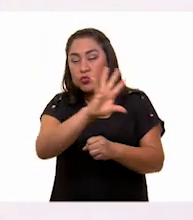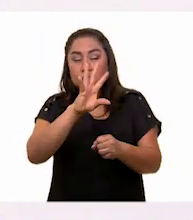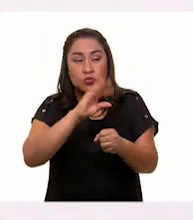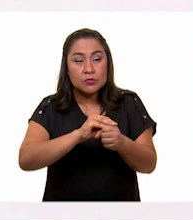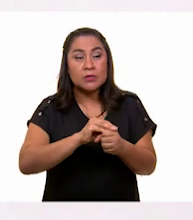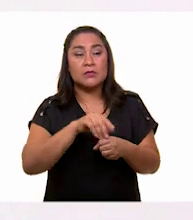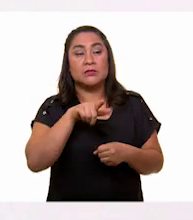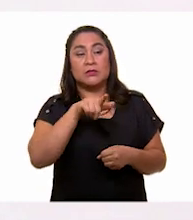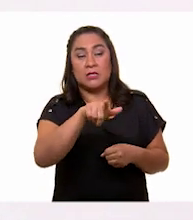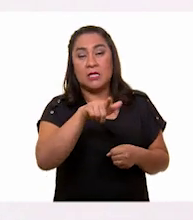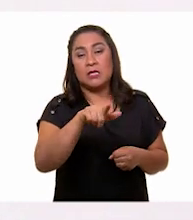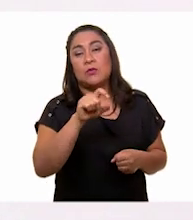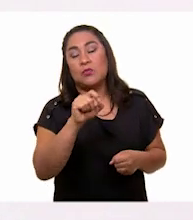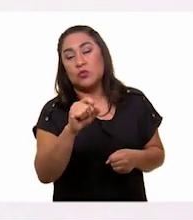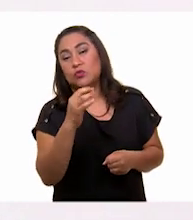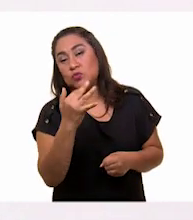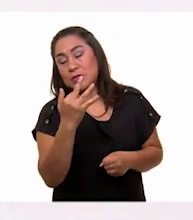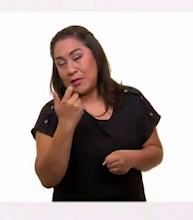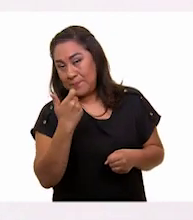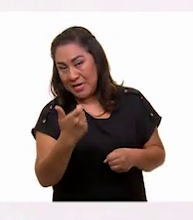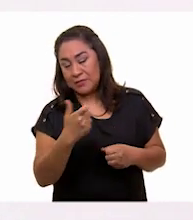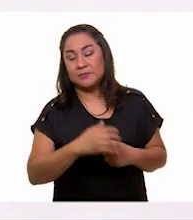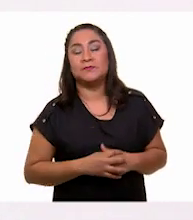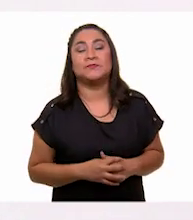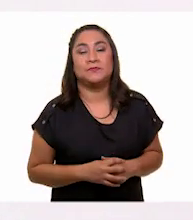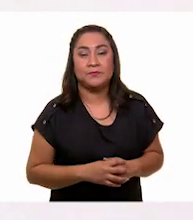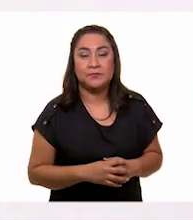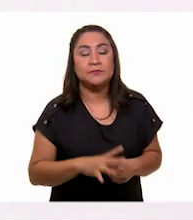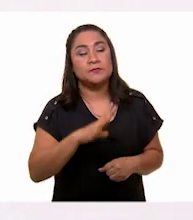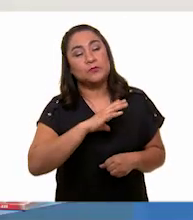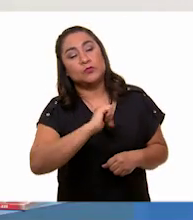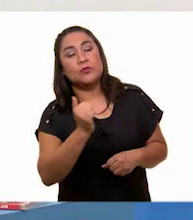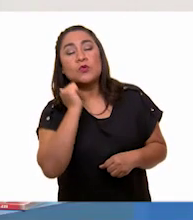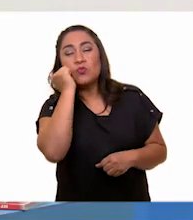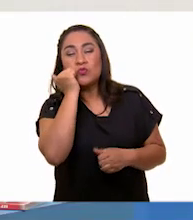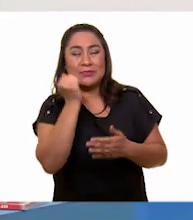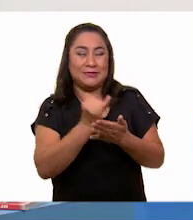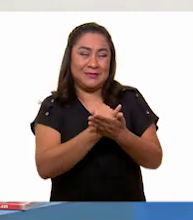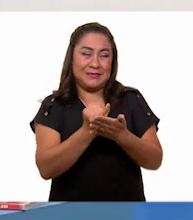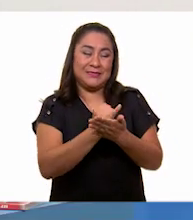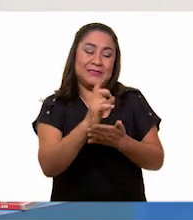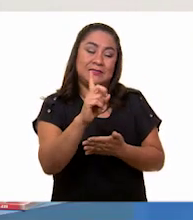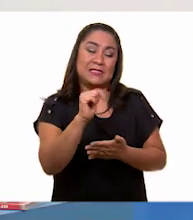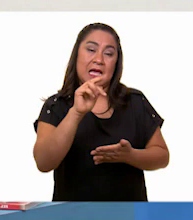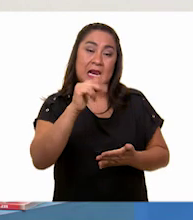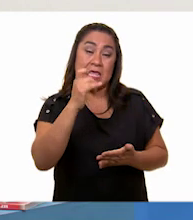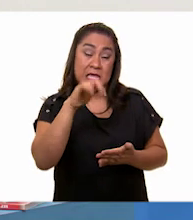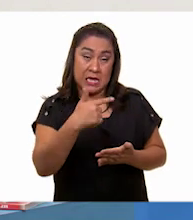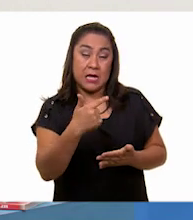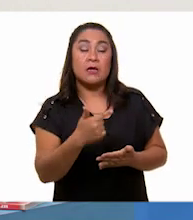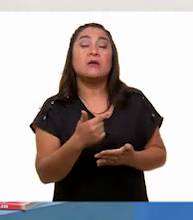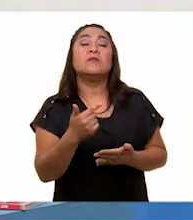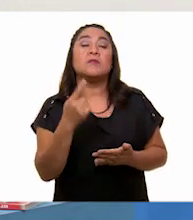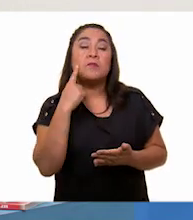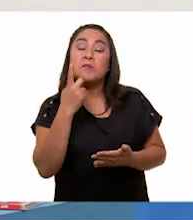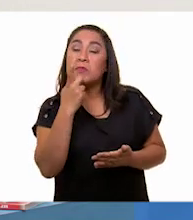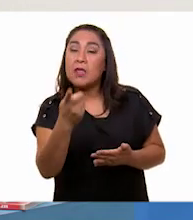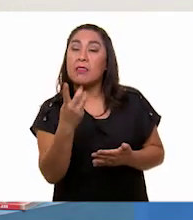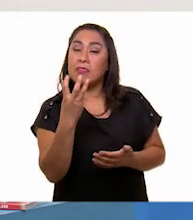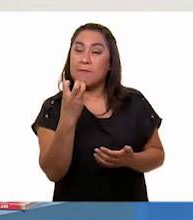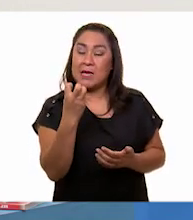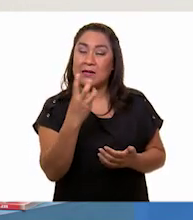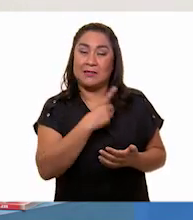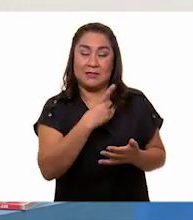de 17.50 pesos. Ahora veamos, en el jabón Darling estimamos también 3 pesos por